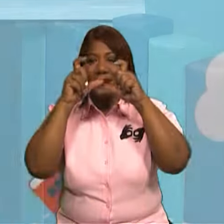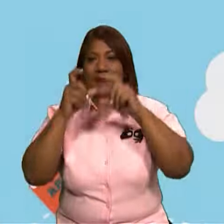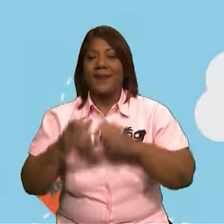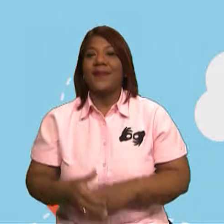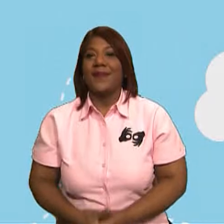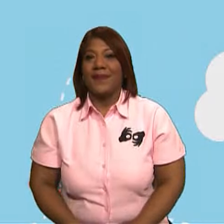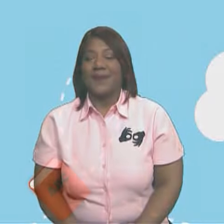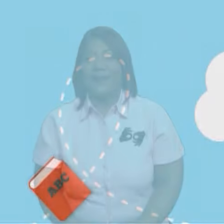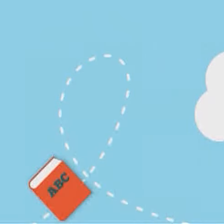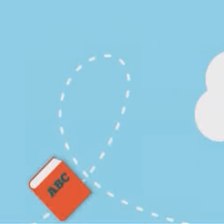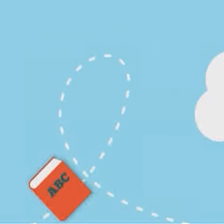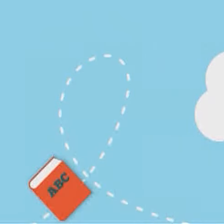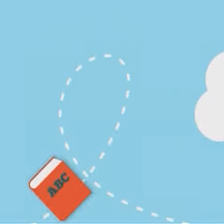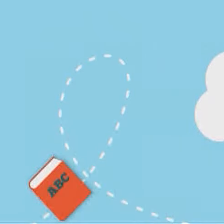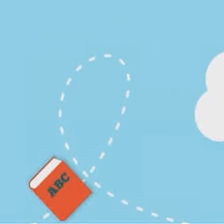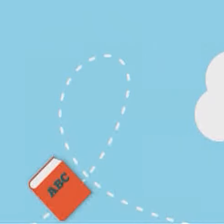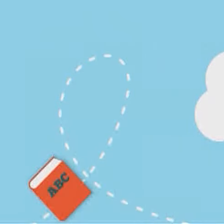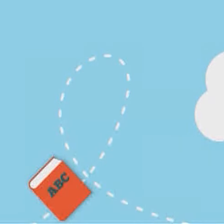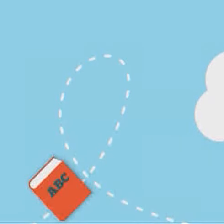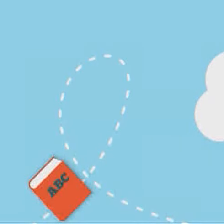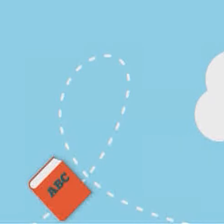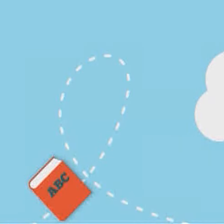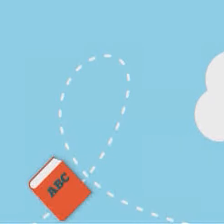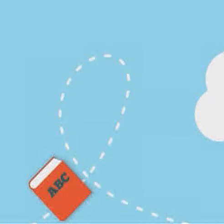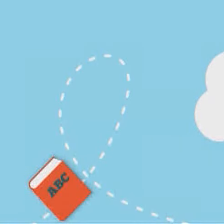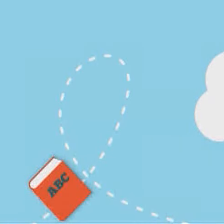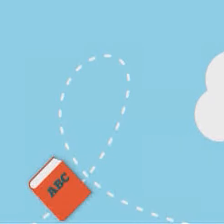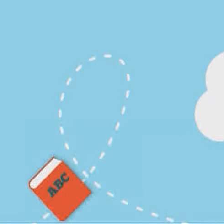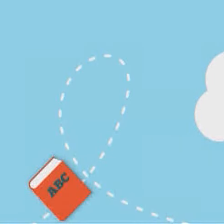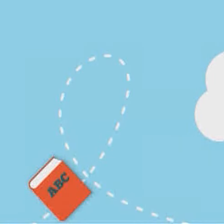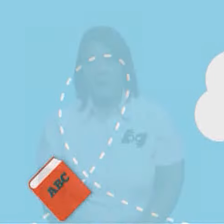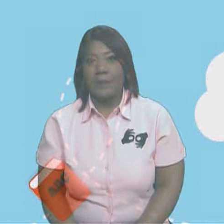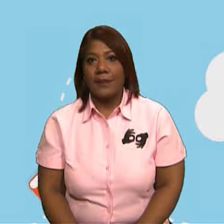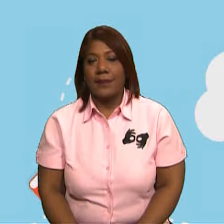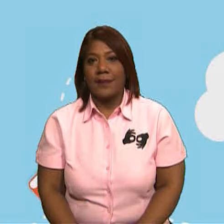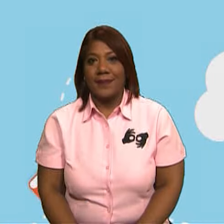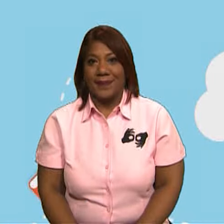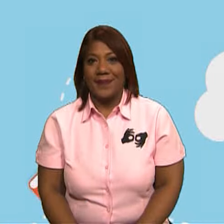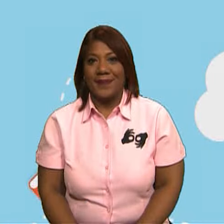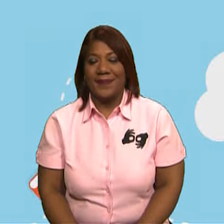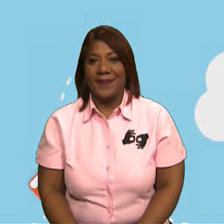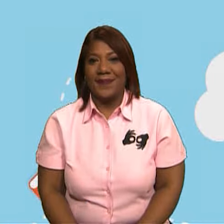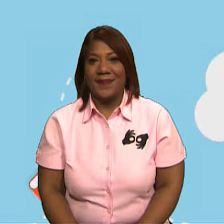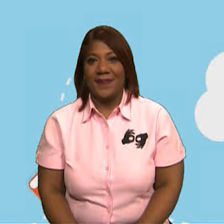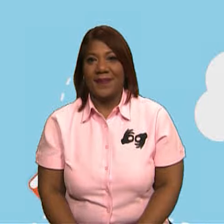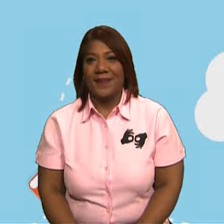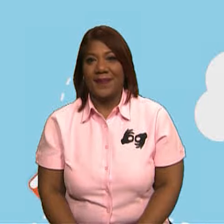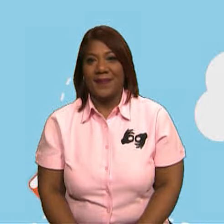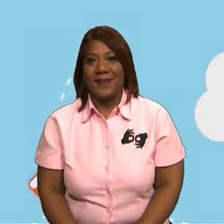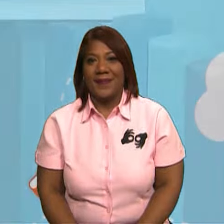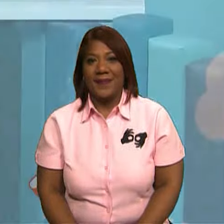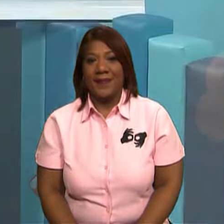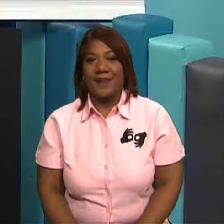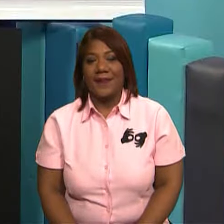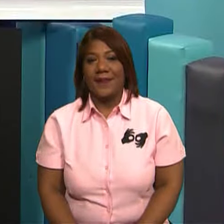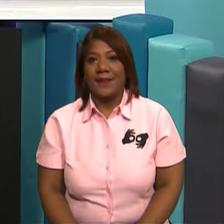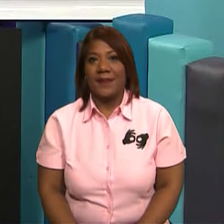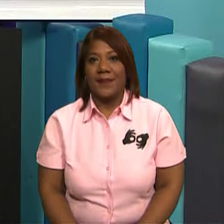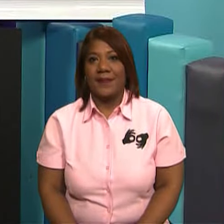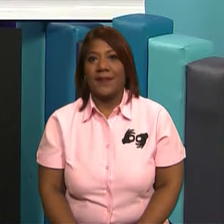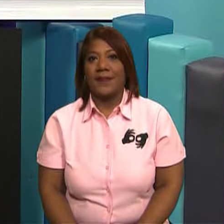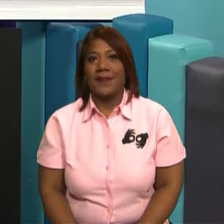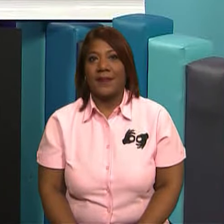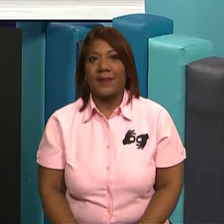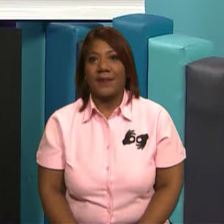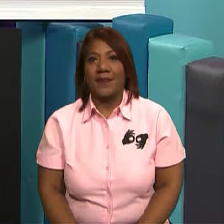lo tengan y lo puedan practicar una vez más. Excelente. Pasemos ahora a ver un poco